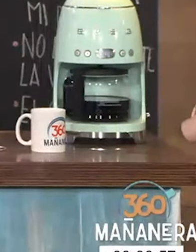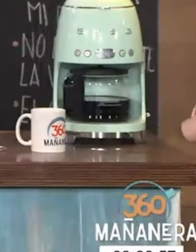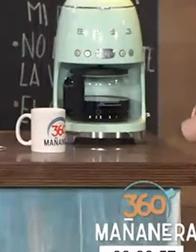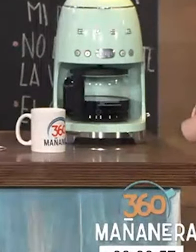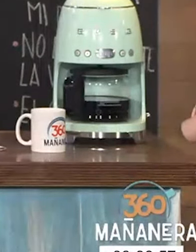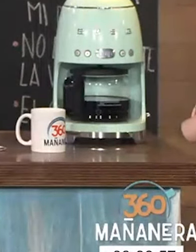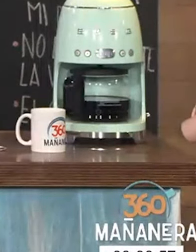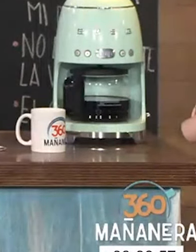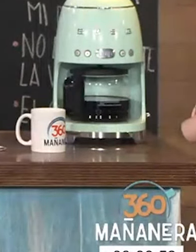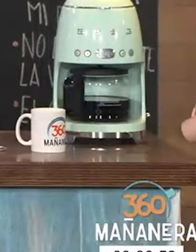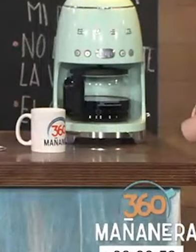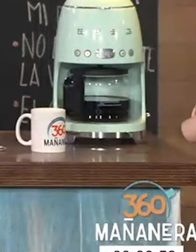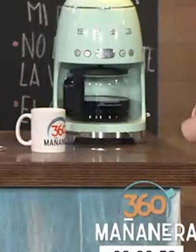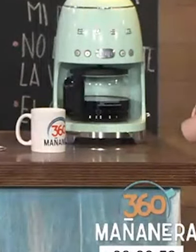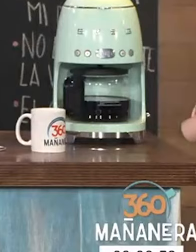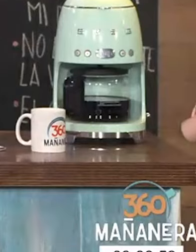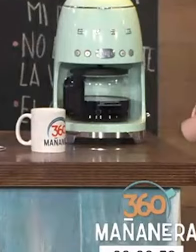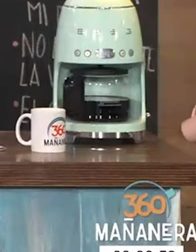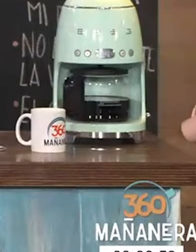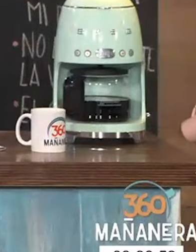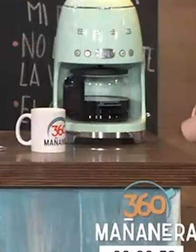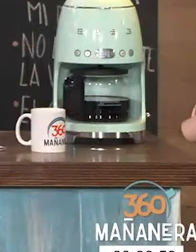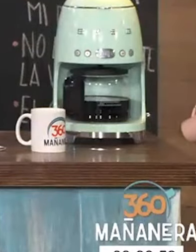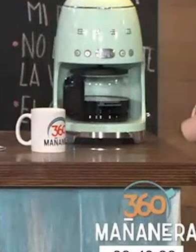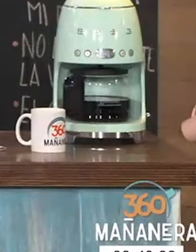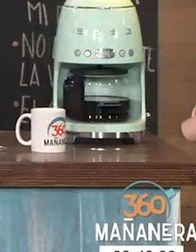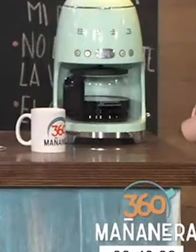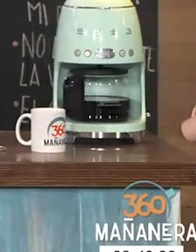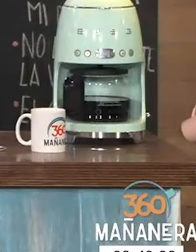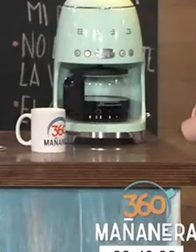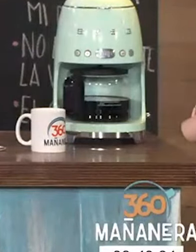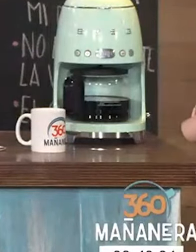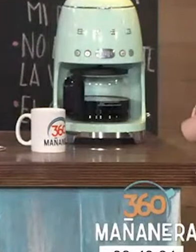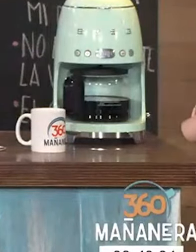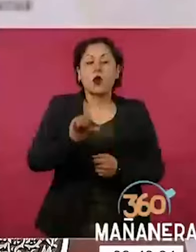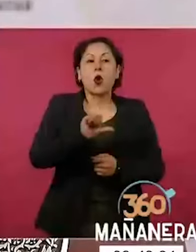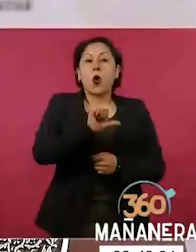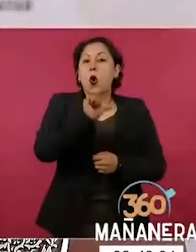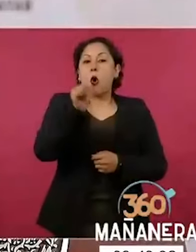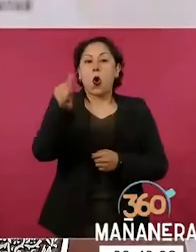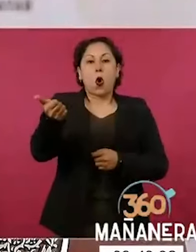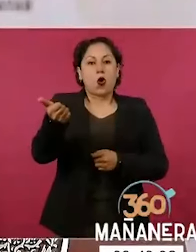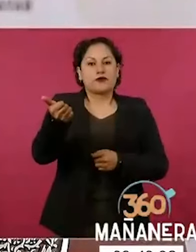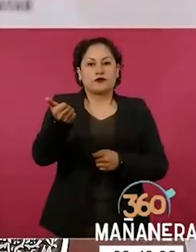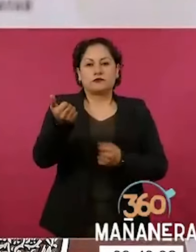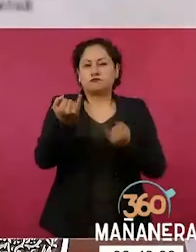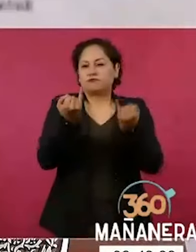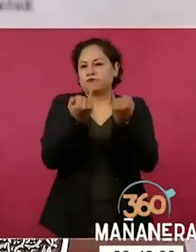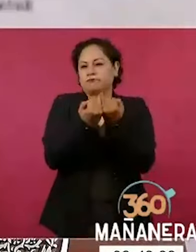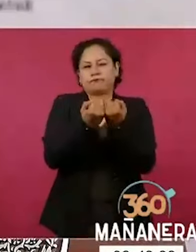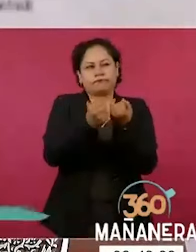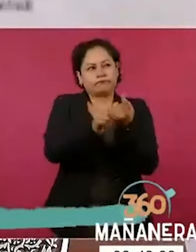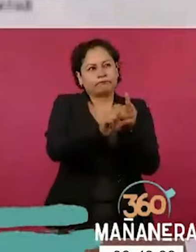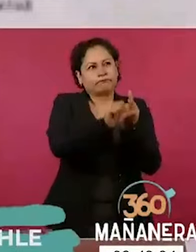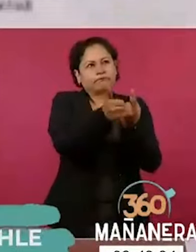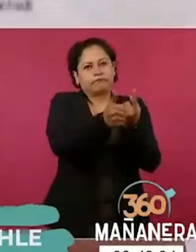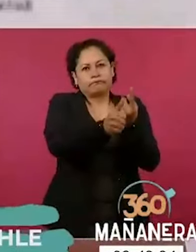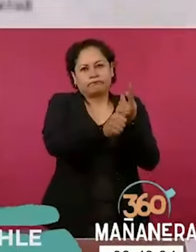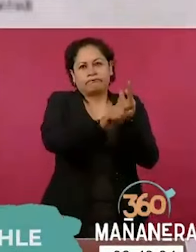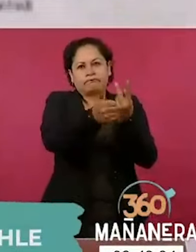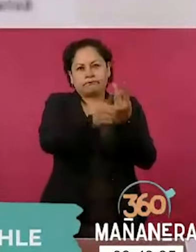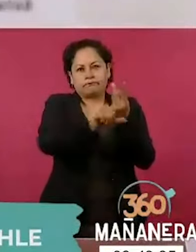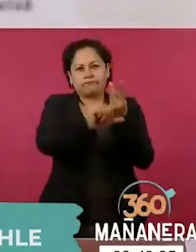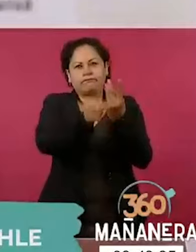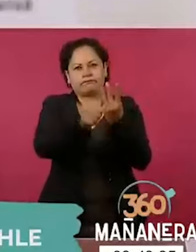reitera que hubo una campaña pagada en contra de nale todo las campañas